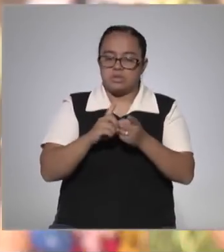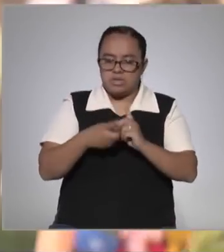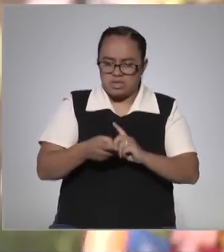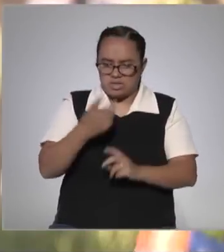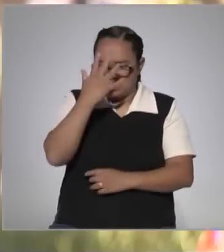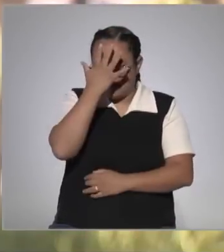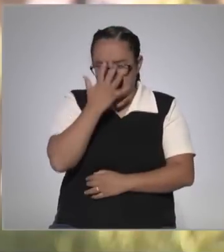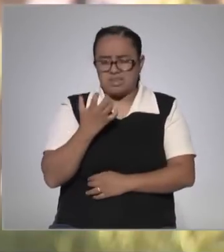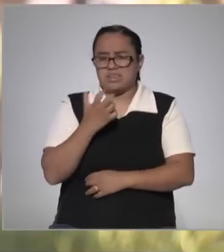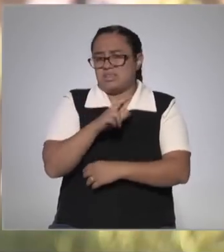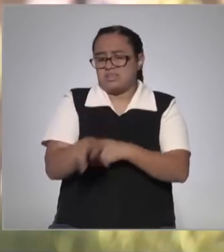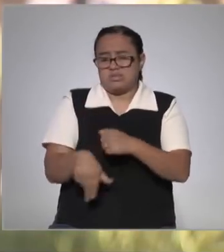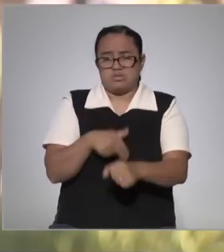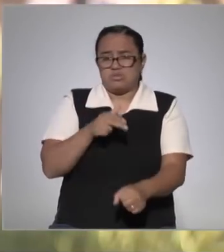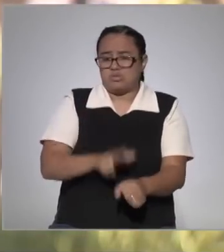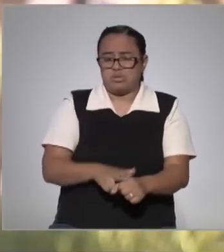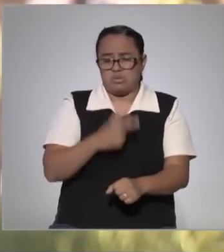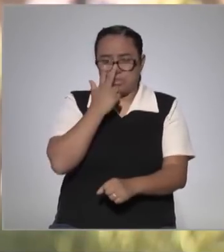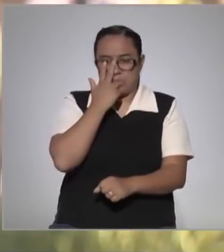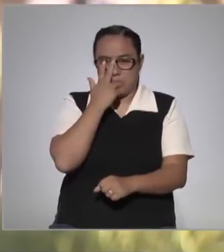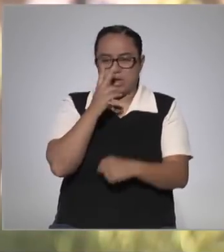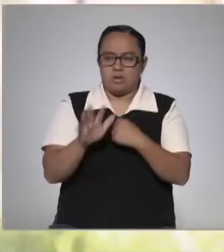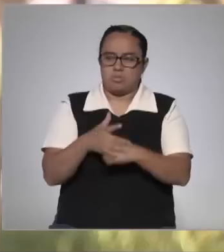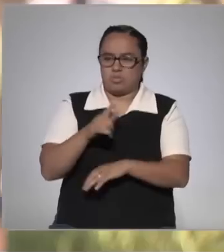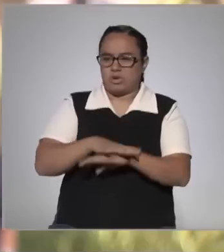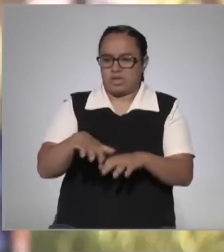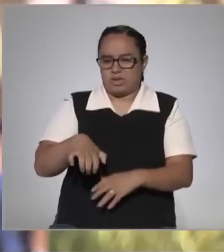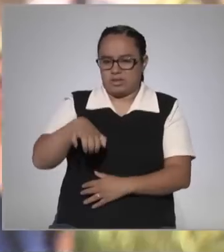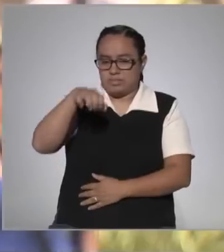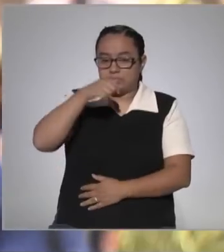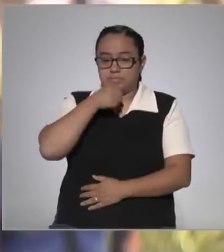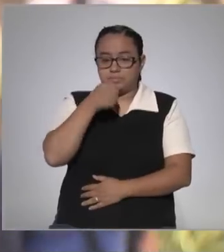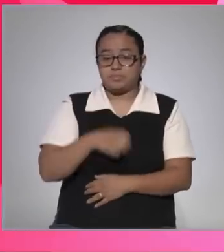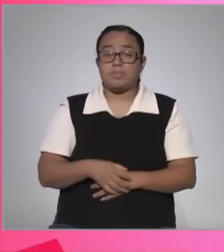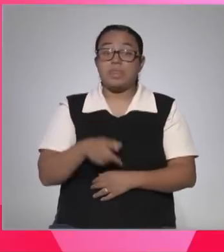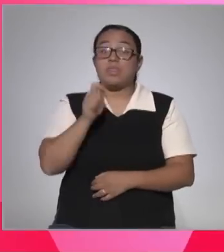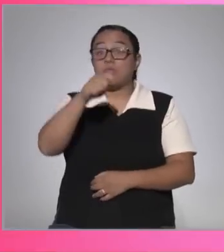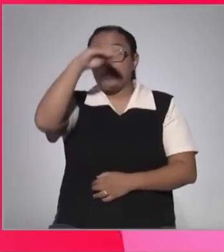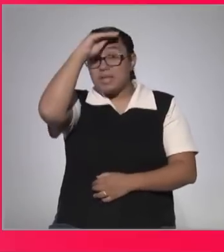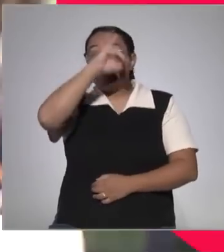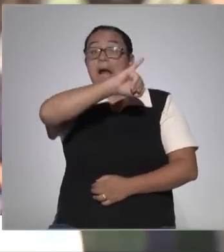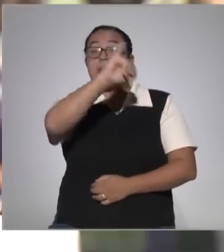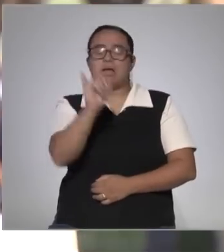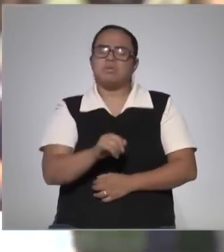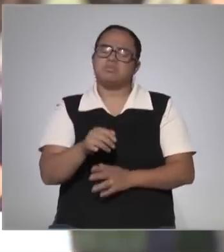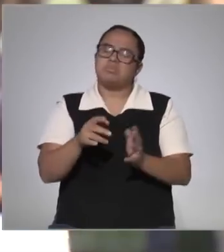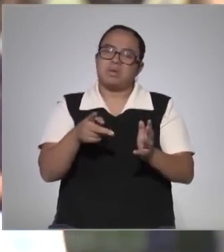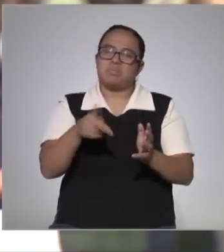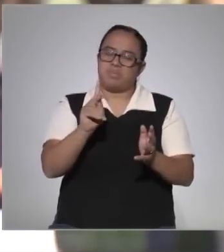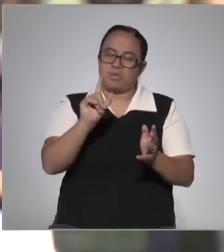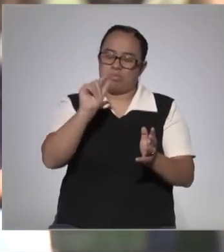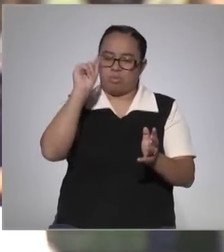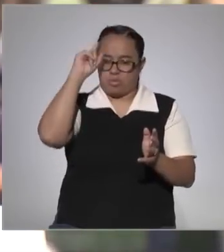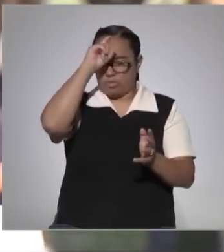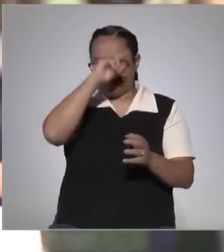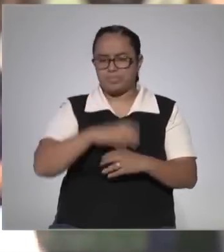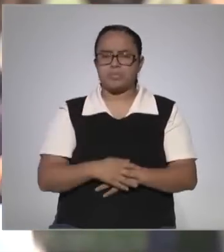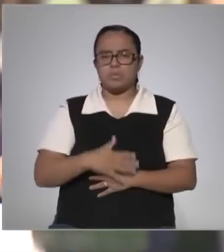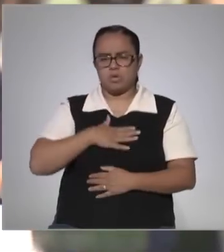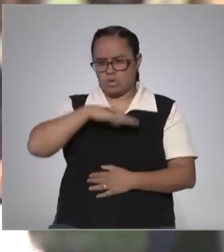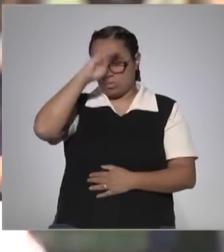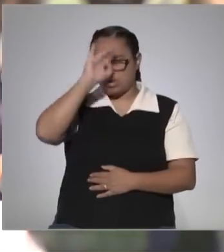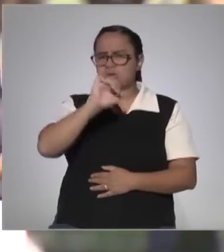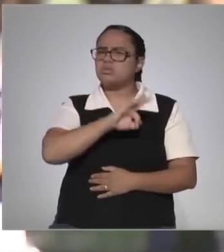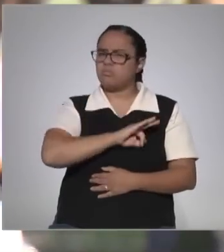muy común cuando uno llega a nuestra etapa final. No es imposible, pero sí es difícil. Yo pienso que sí se puede volver a enamorar.